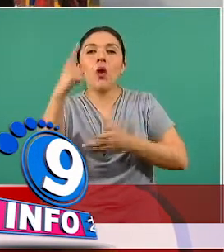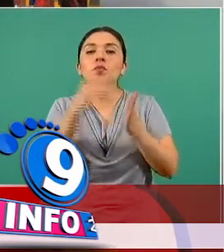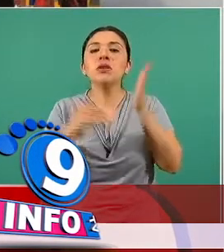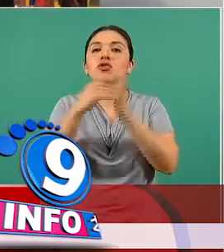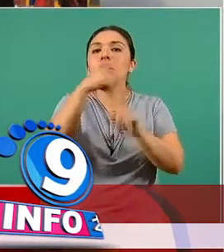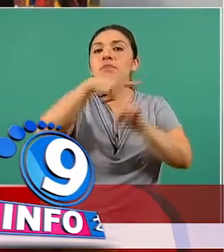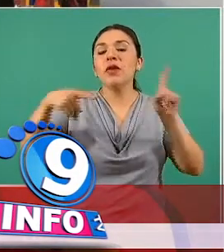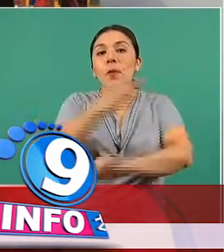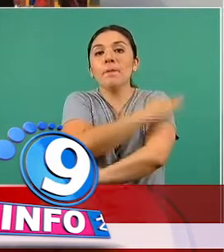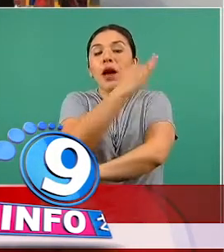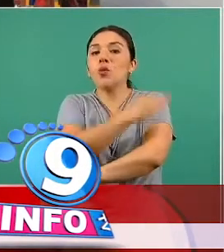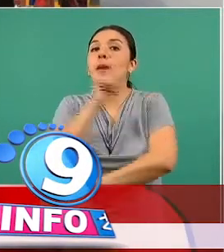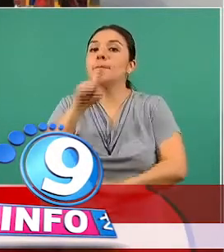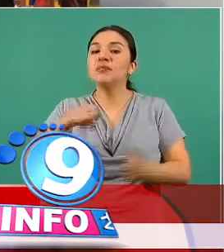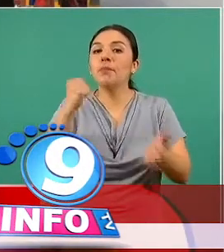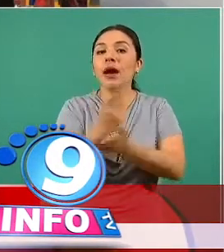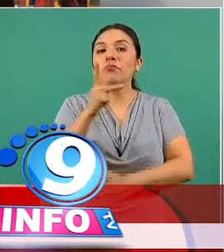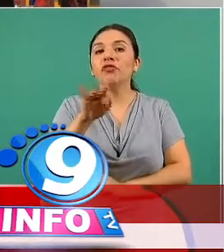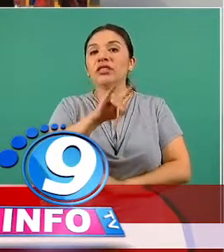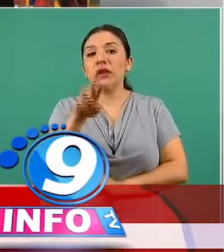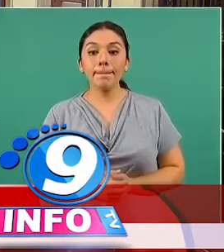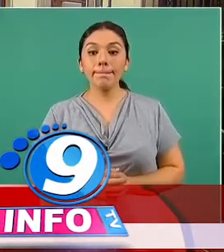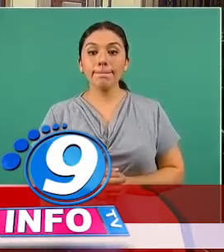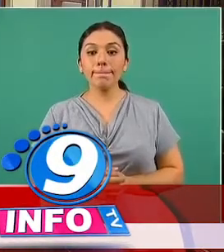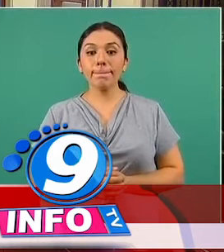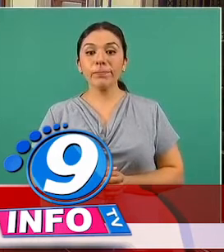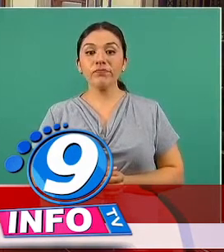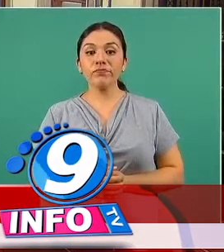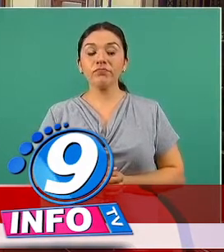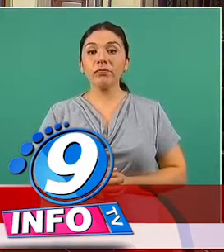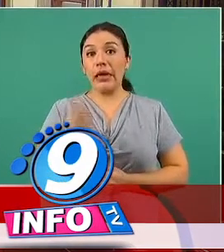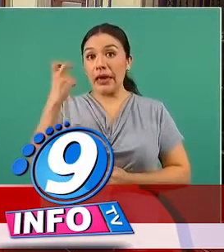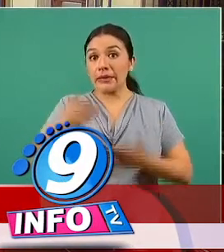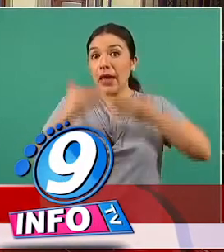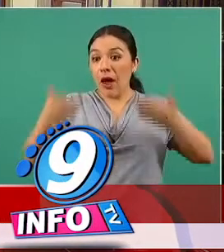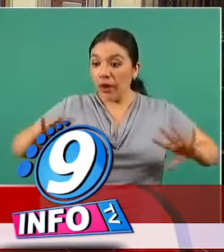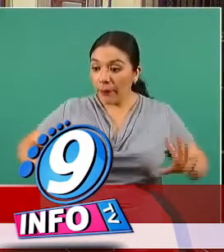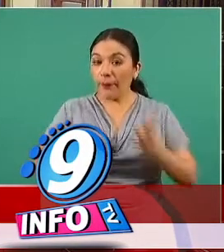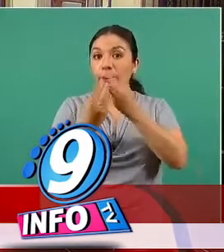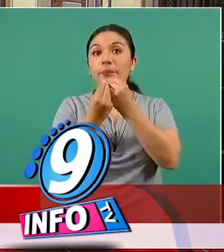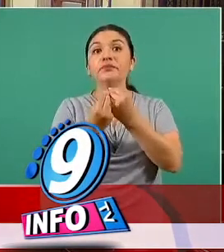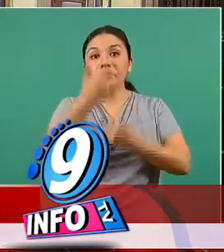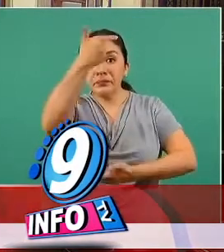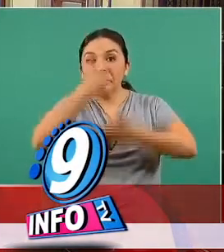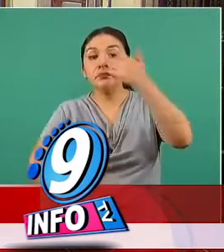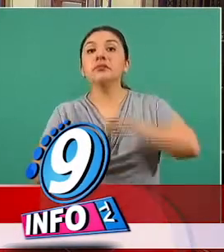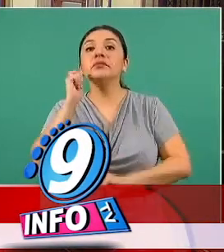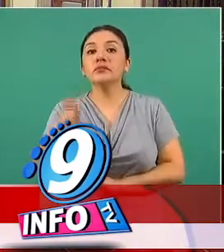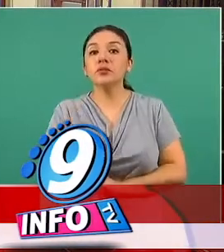dosis de vacuna de esta compañía durante la semana. Esto nos lleva a una suma acumulada